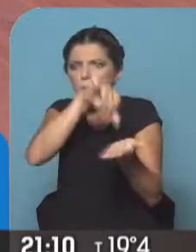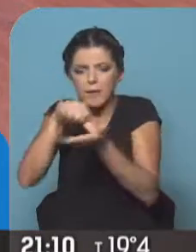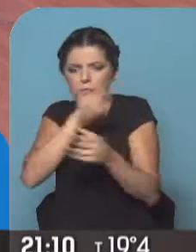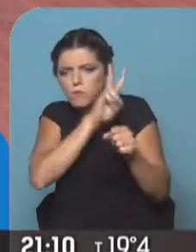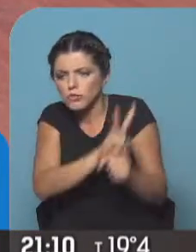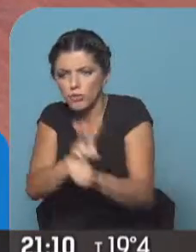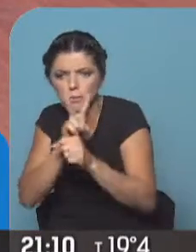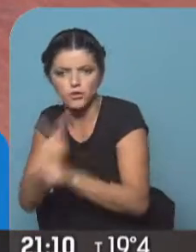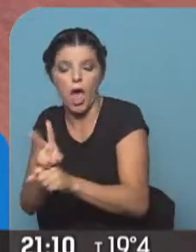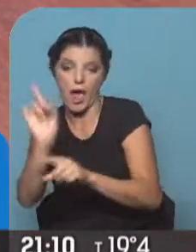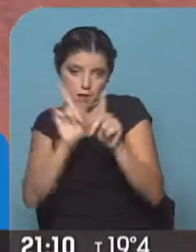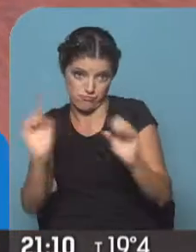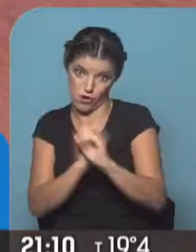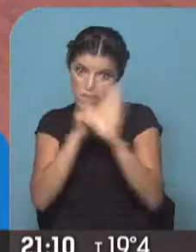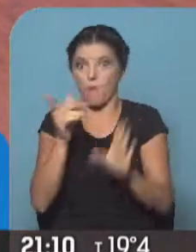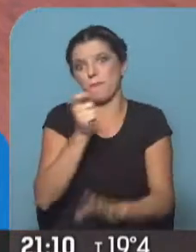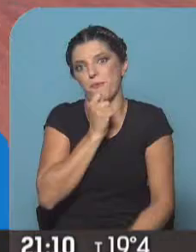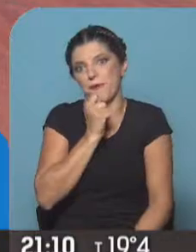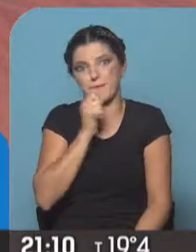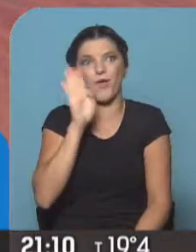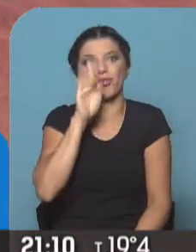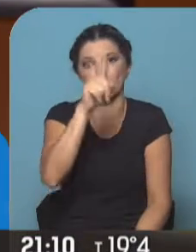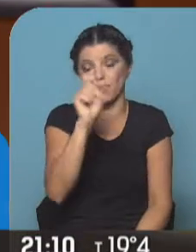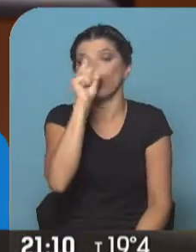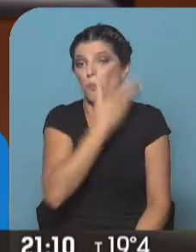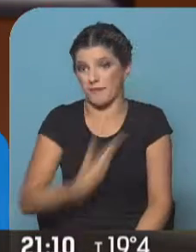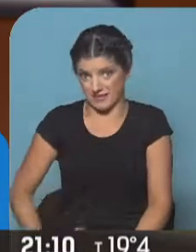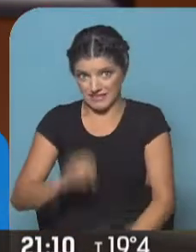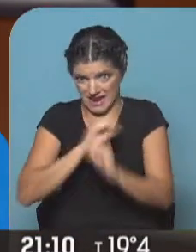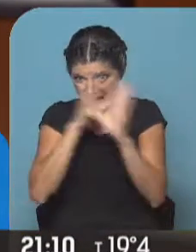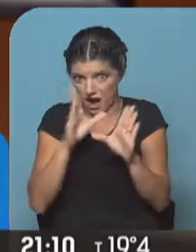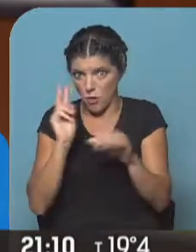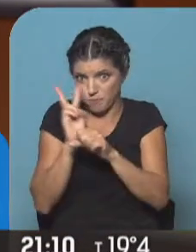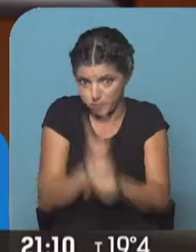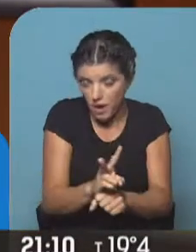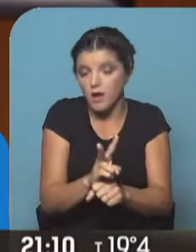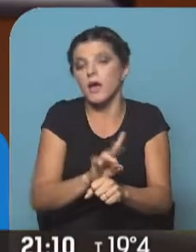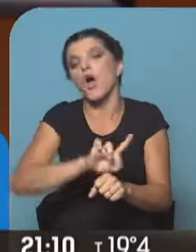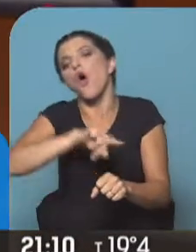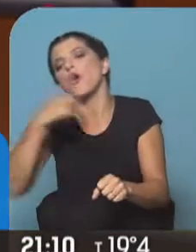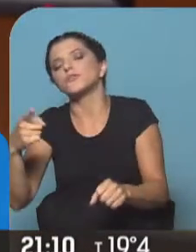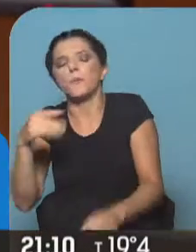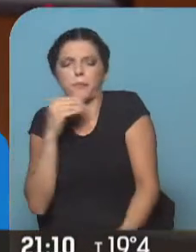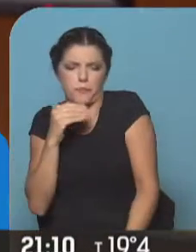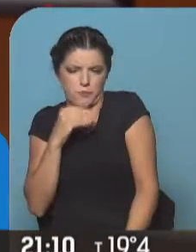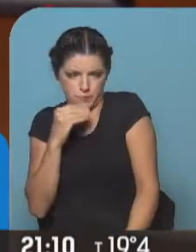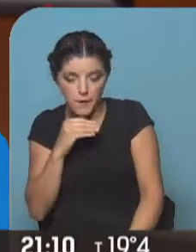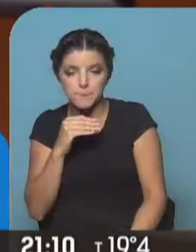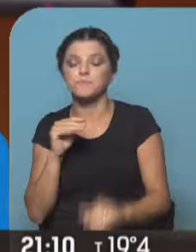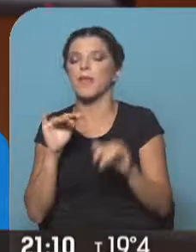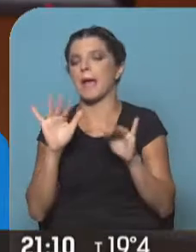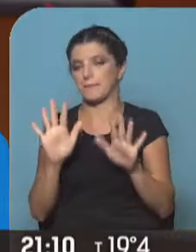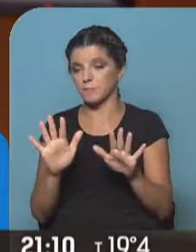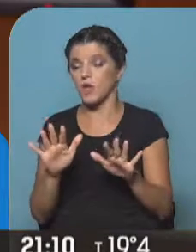con claridad, como Estados Unidos y algunos otros lo disfrazan. La realidad es que cuando nosotros estudiamos, por